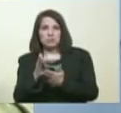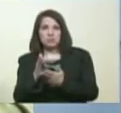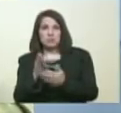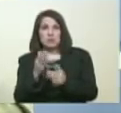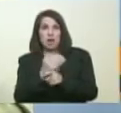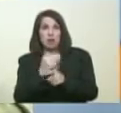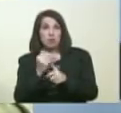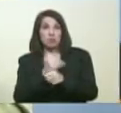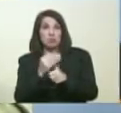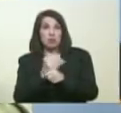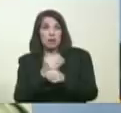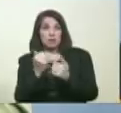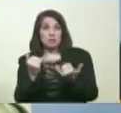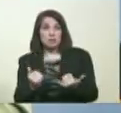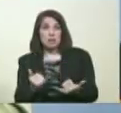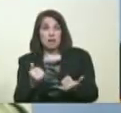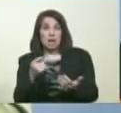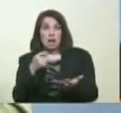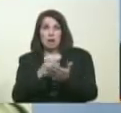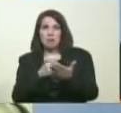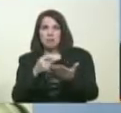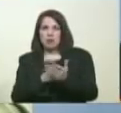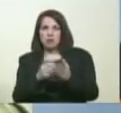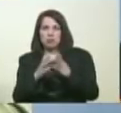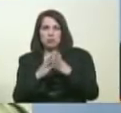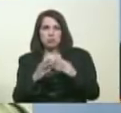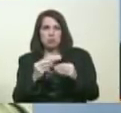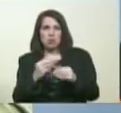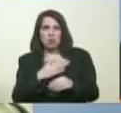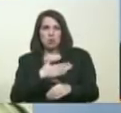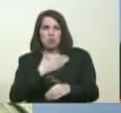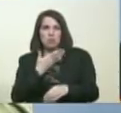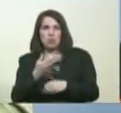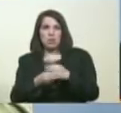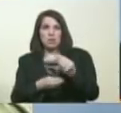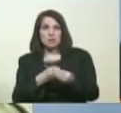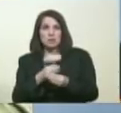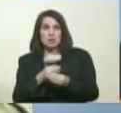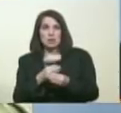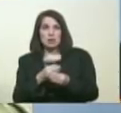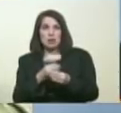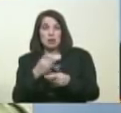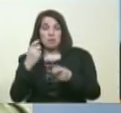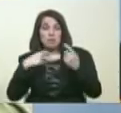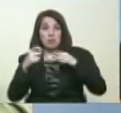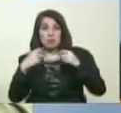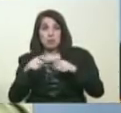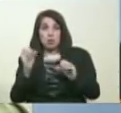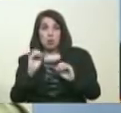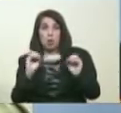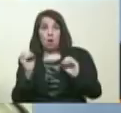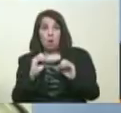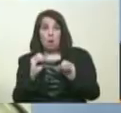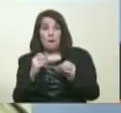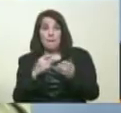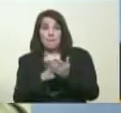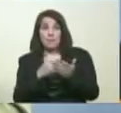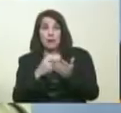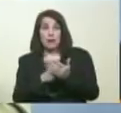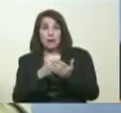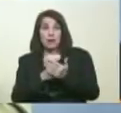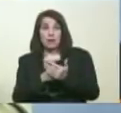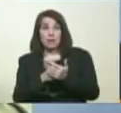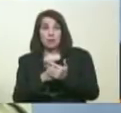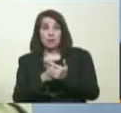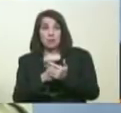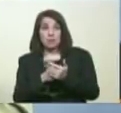pago de todo lo que pueda ser vendido o pagado en Petro. Yo di la orden la otra vez, ministro